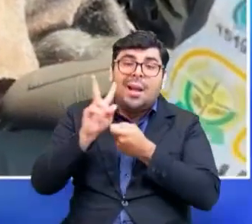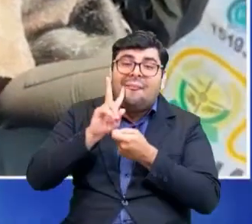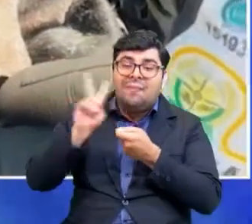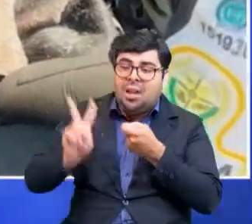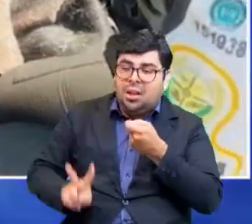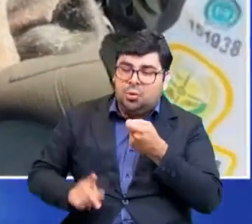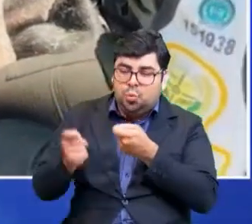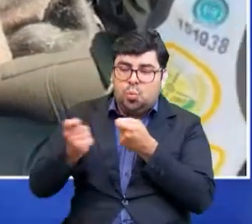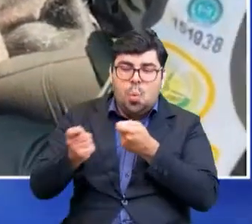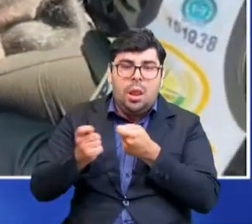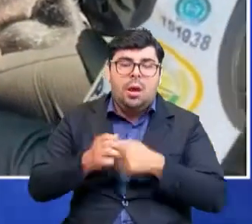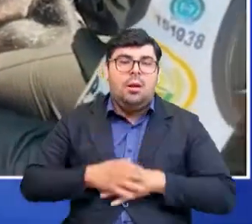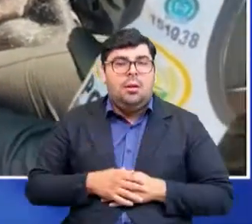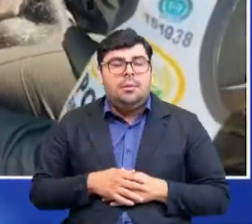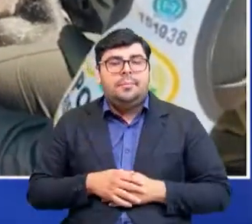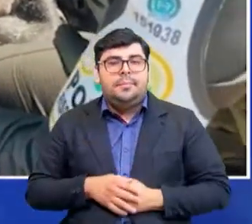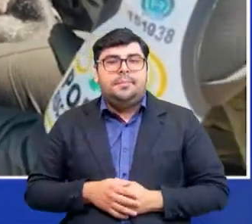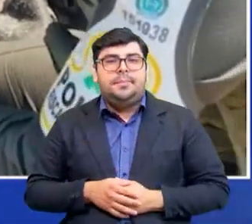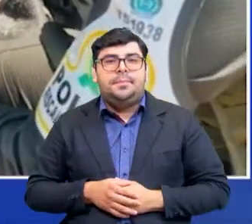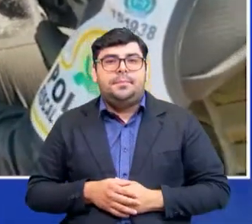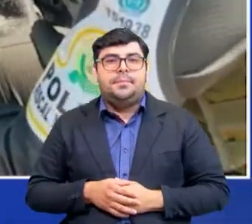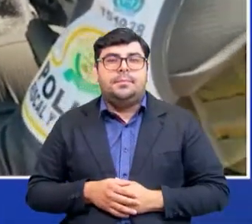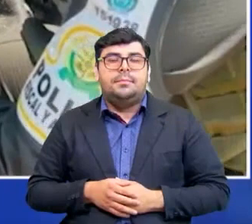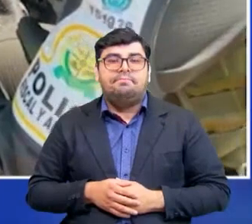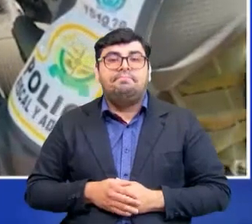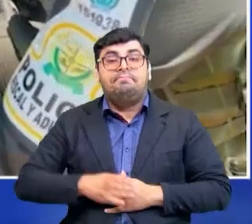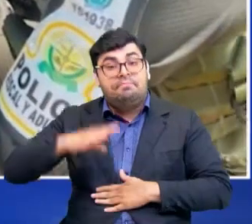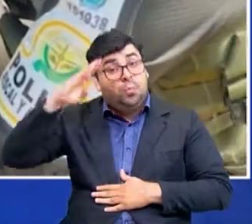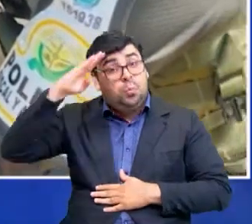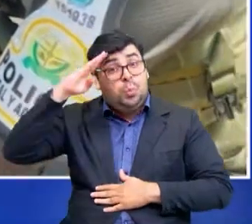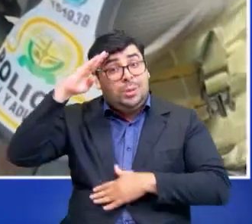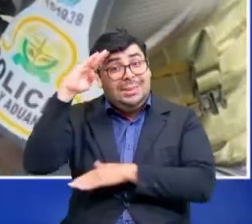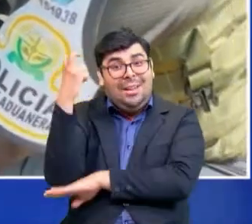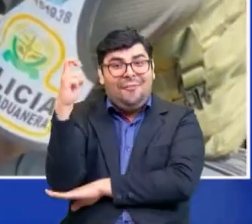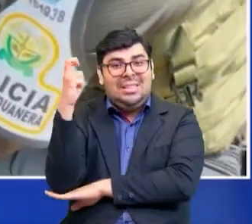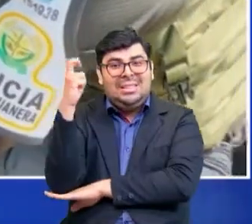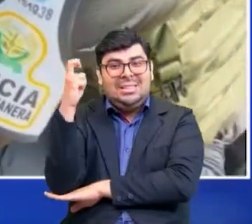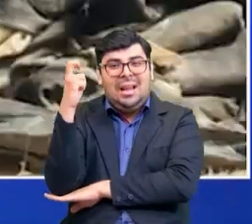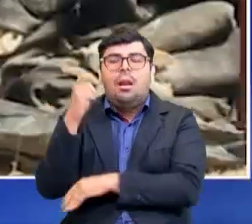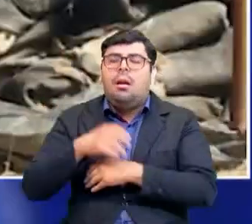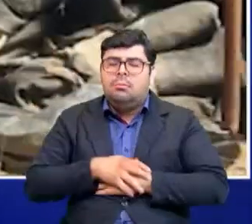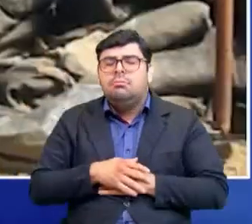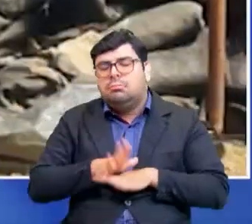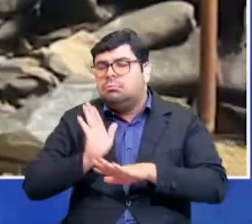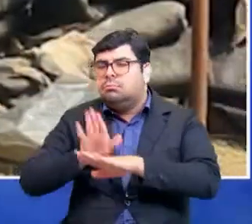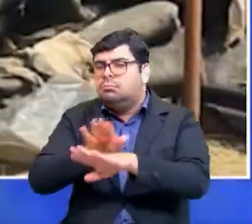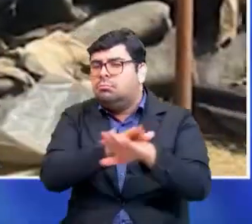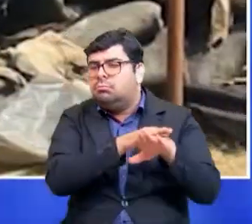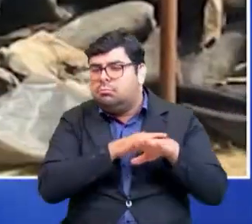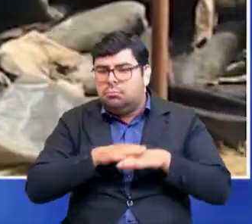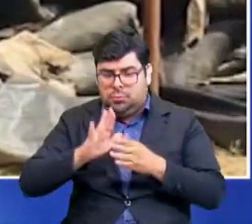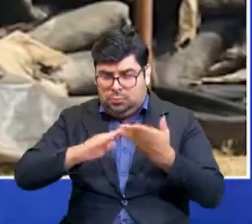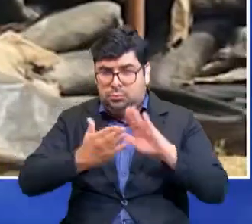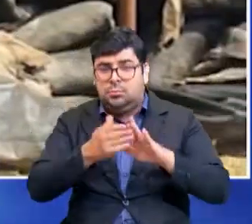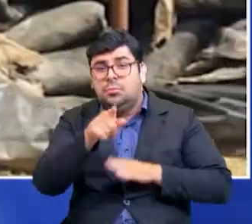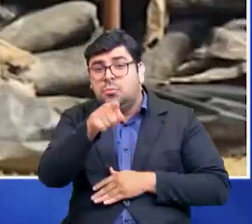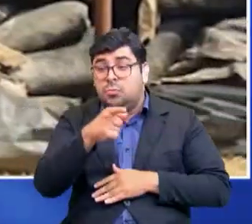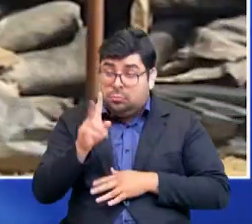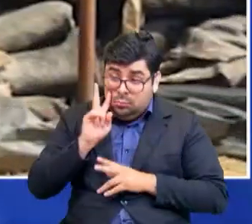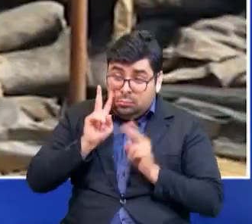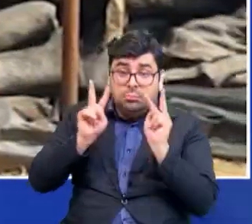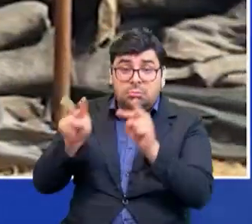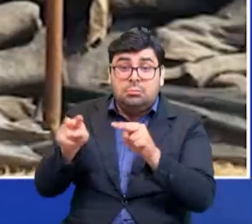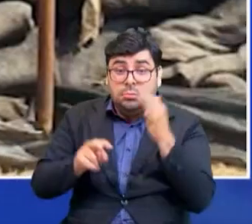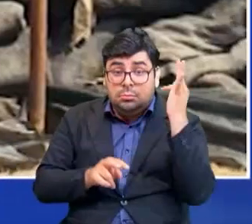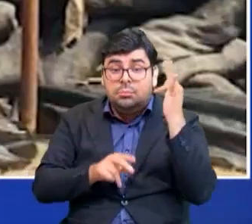con el departamento norte de Santander. La policía fiscal y aduanera invita a toda la comunidad a denunciar